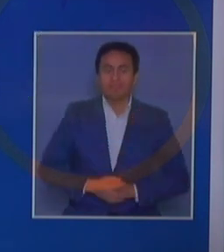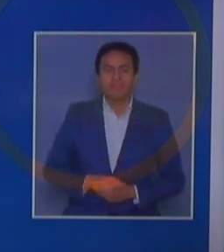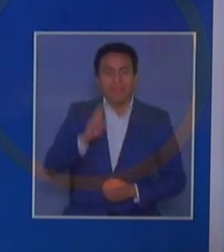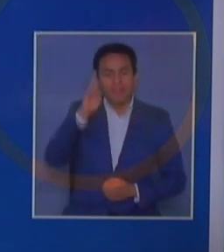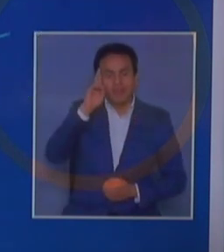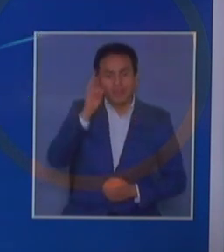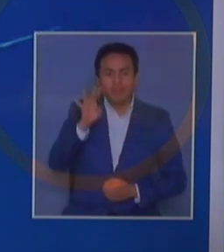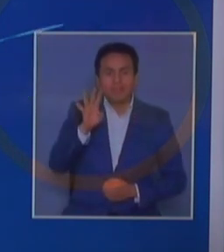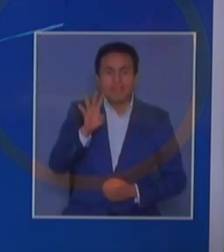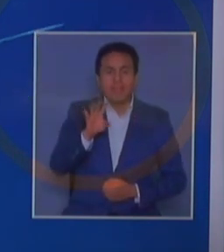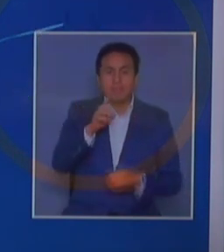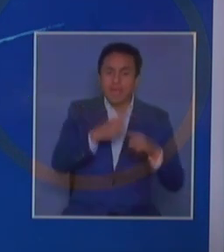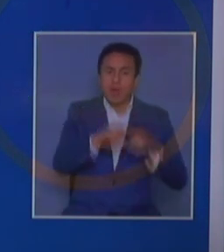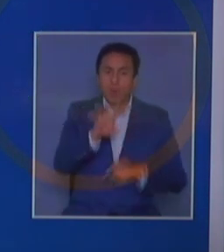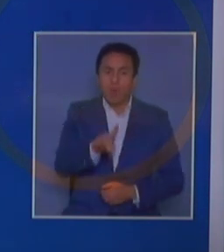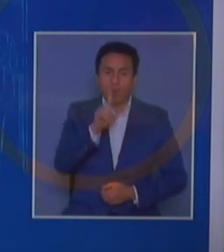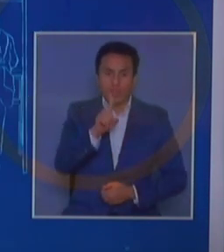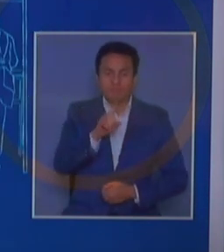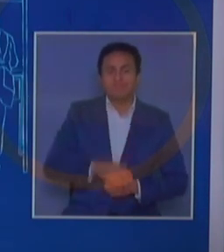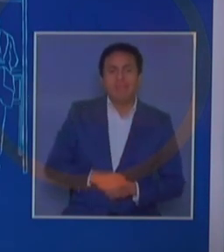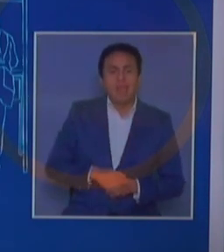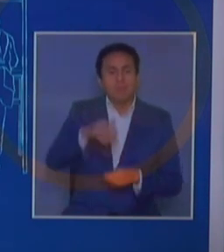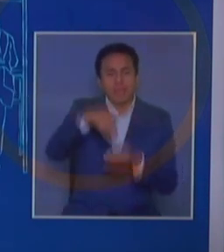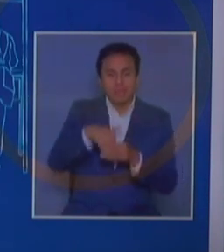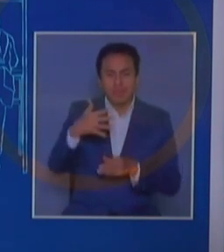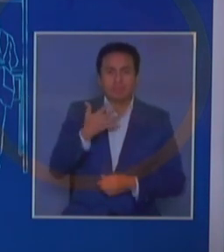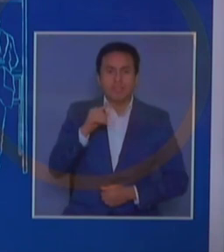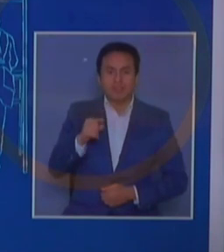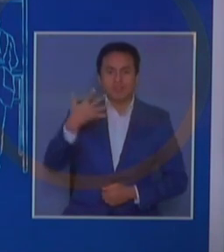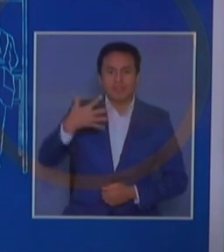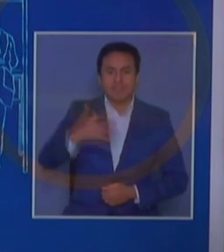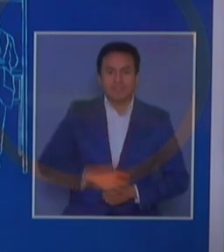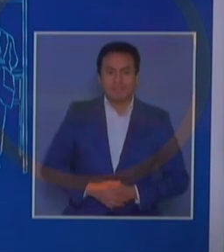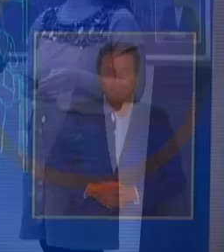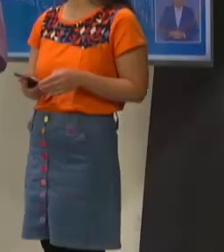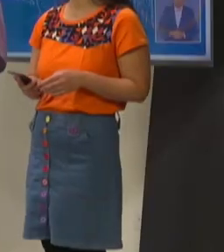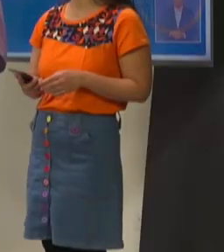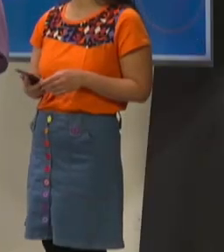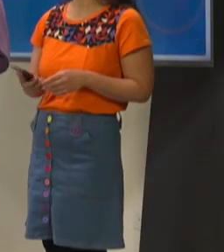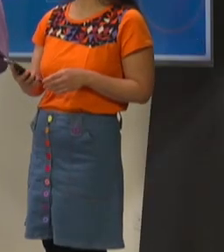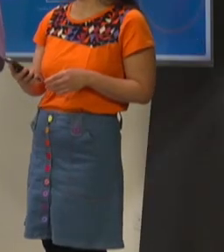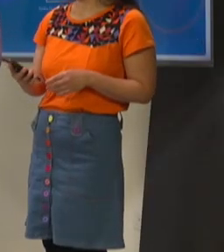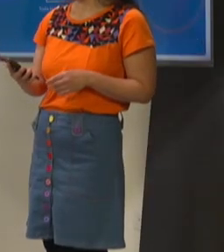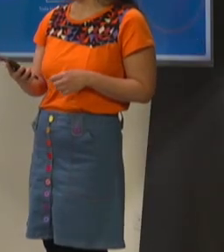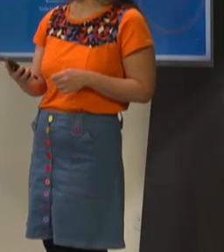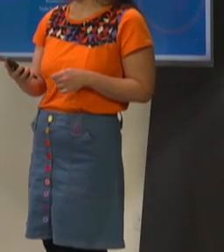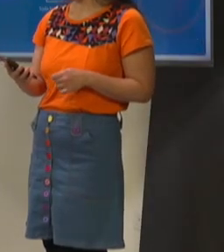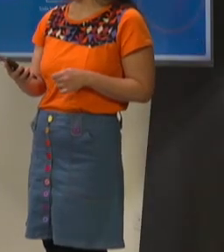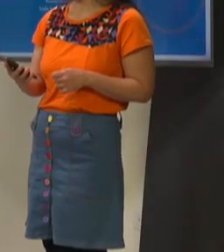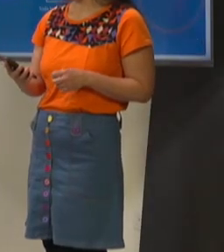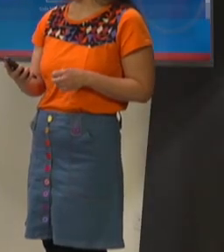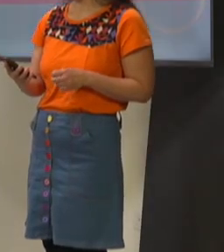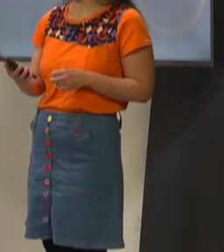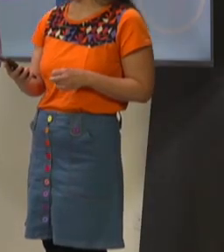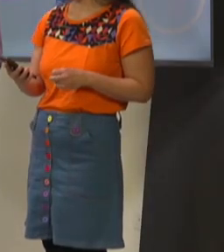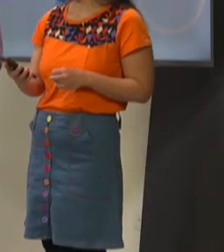no será la Constitución de pinochet Y eso es importante no es un paso adelante igual por eso bodrick y todos los partidos que